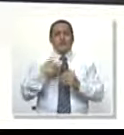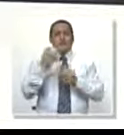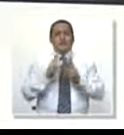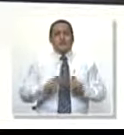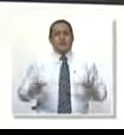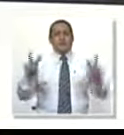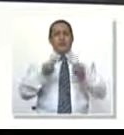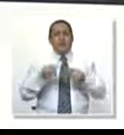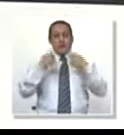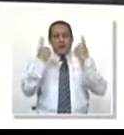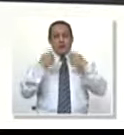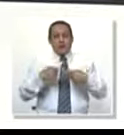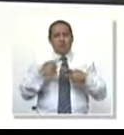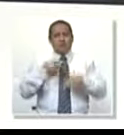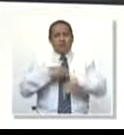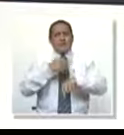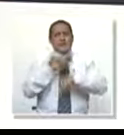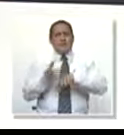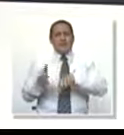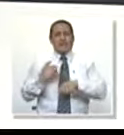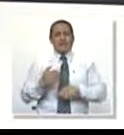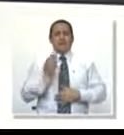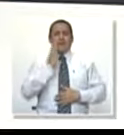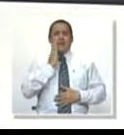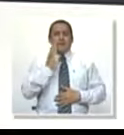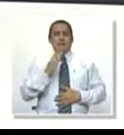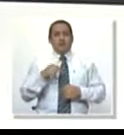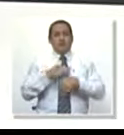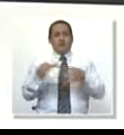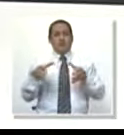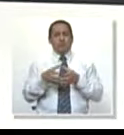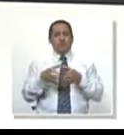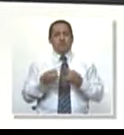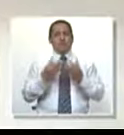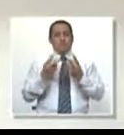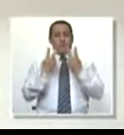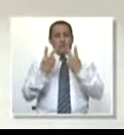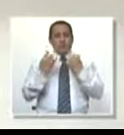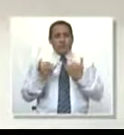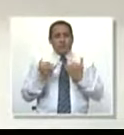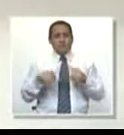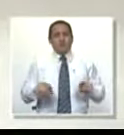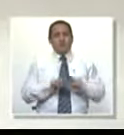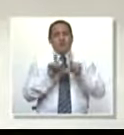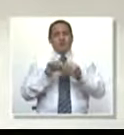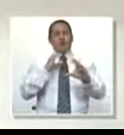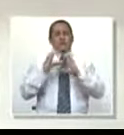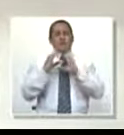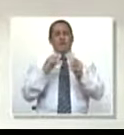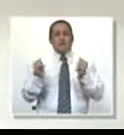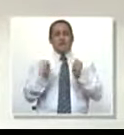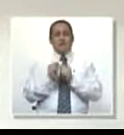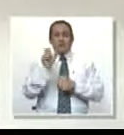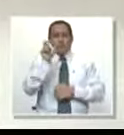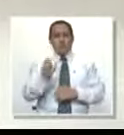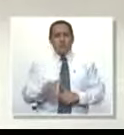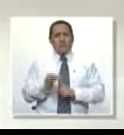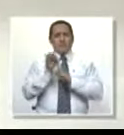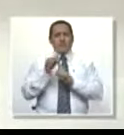se valorará el motivo de la tardanza de la madre o de la parte en ese proceso vamos a ver eso pero también vamos a conversar con una